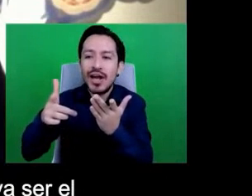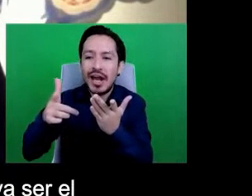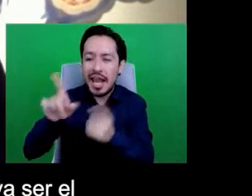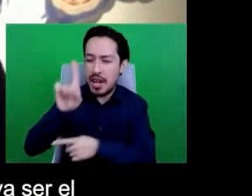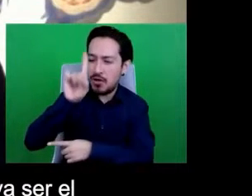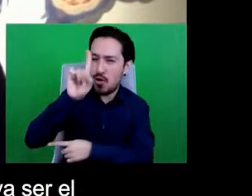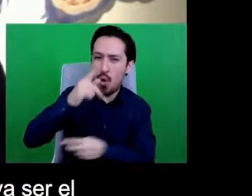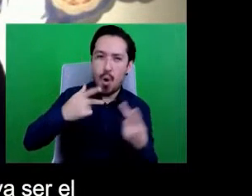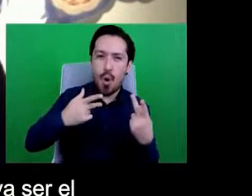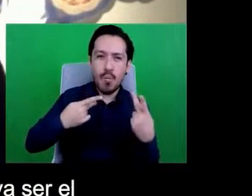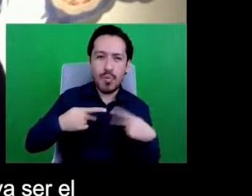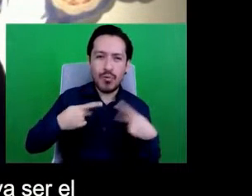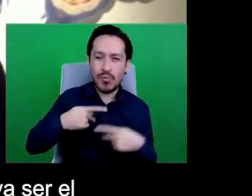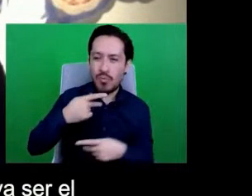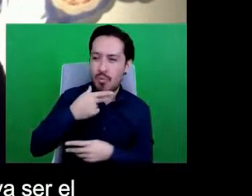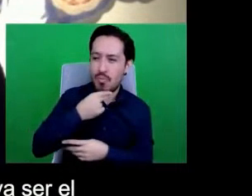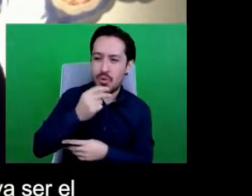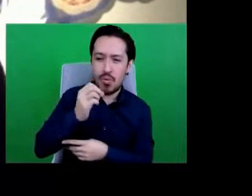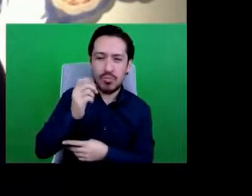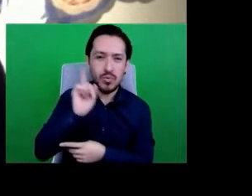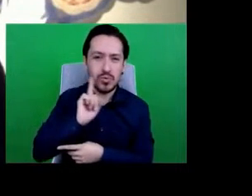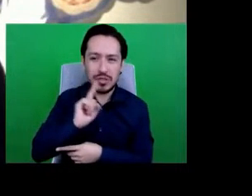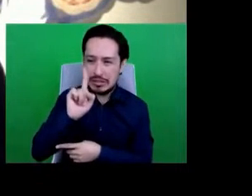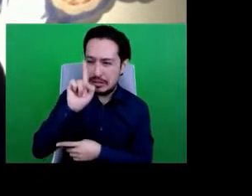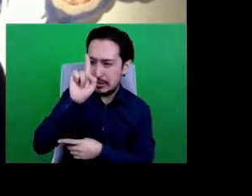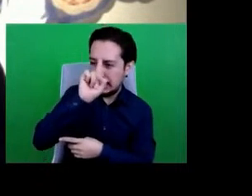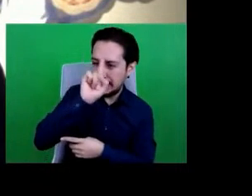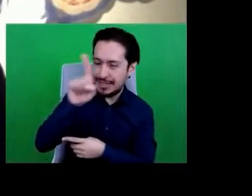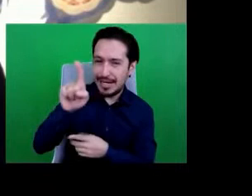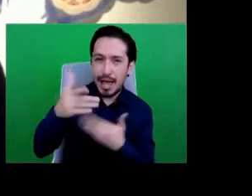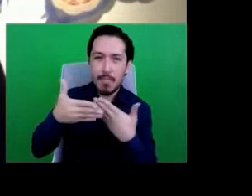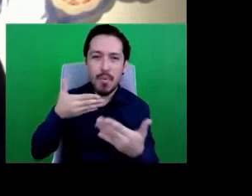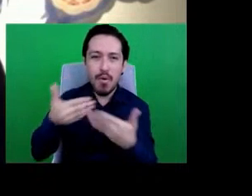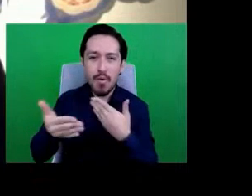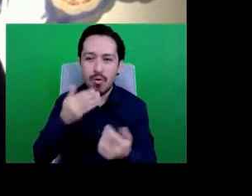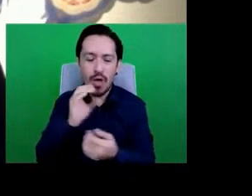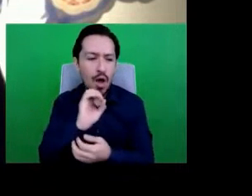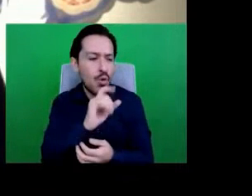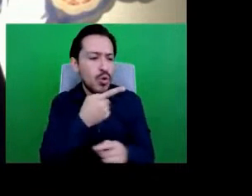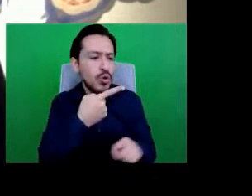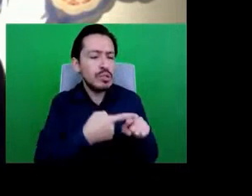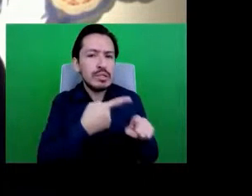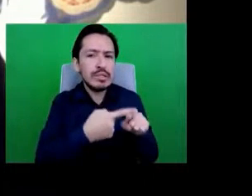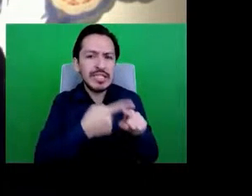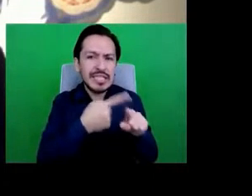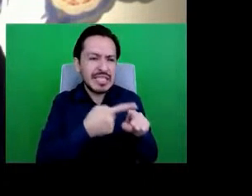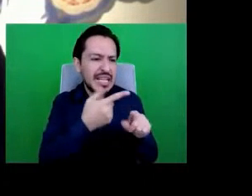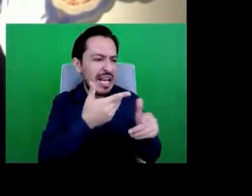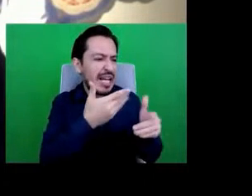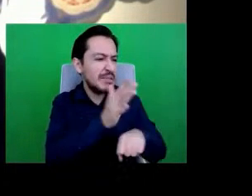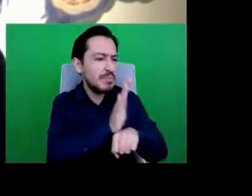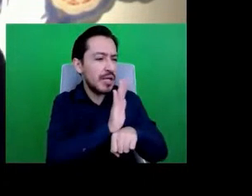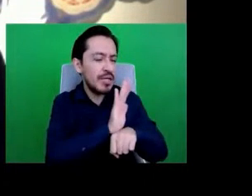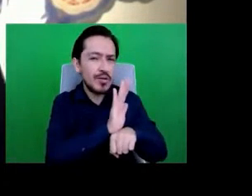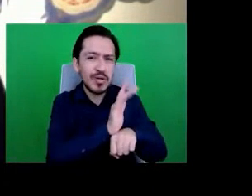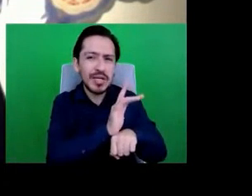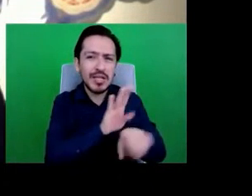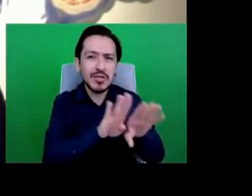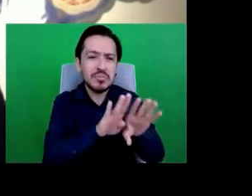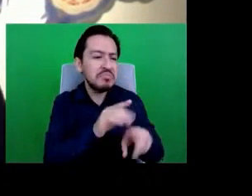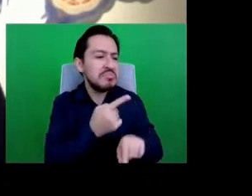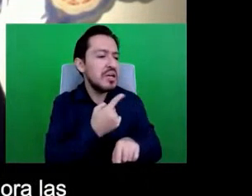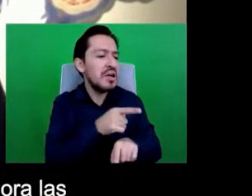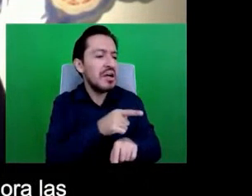el nuevo genio de las películas? Así que al convertirse la cultura en una